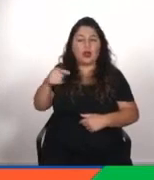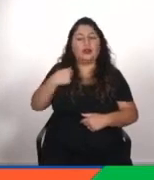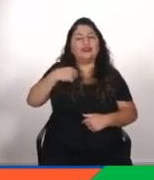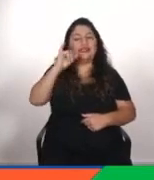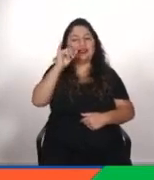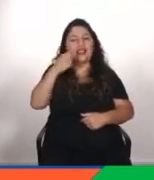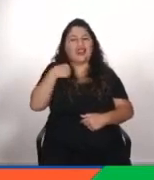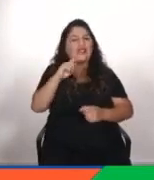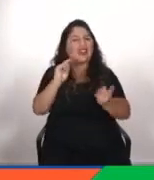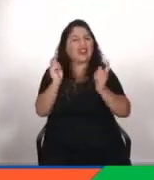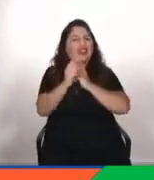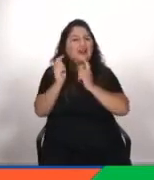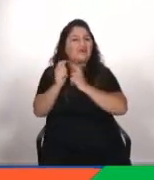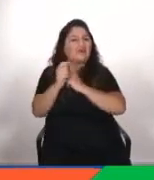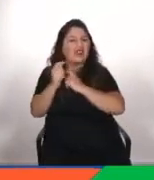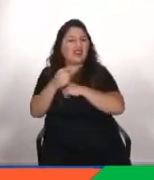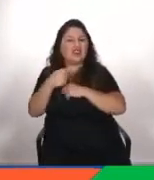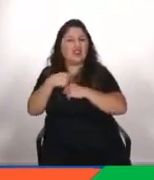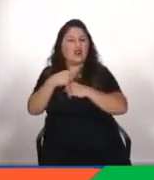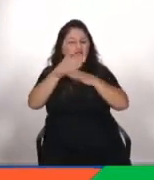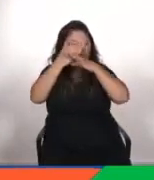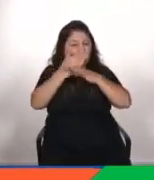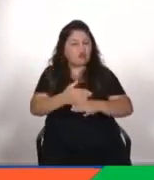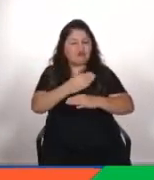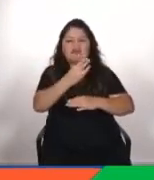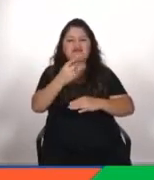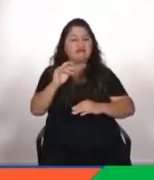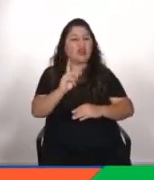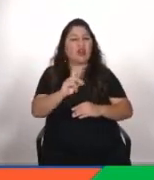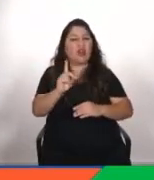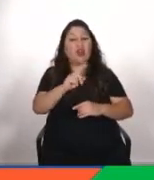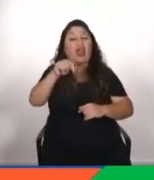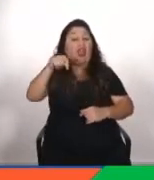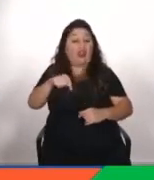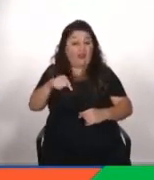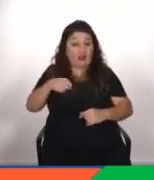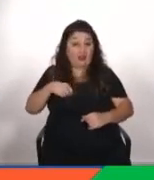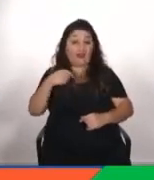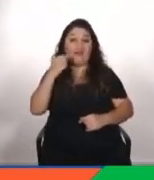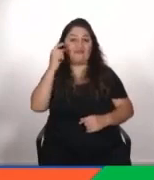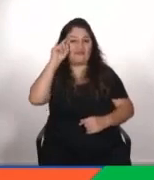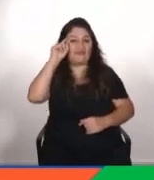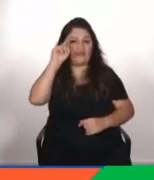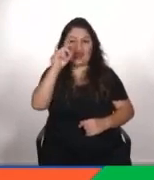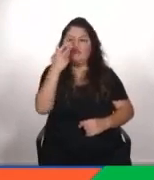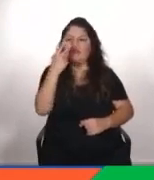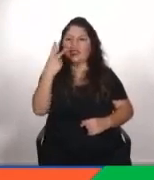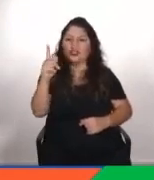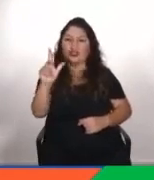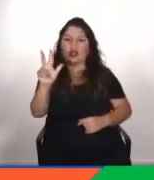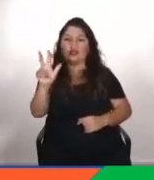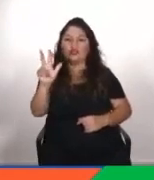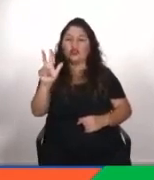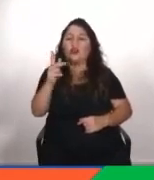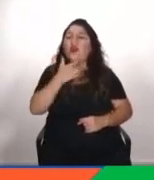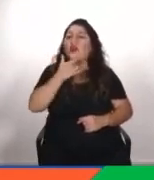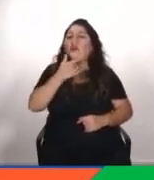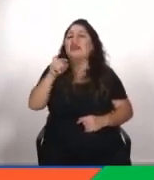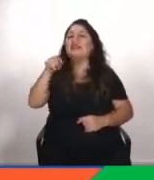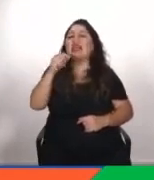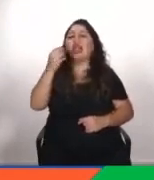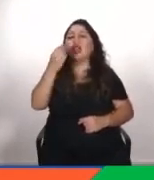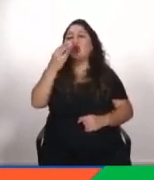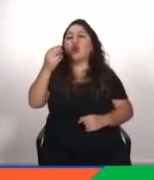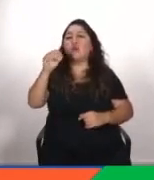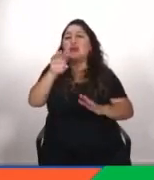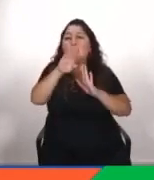voy cambiando, soy poco fiel a mis números favoritos. Entonces, ahora mismo es el 28, porque es el menor número perfecto y feliz.